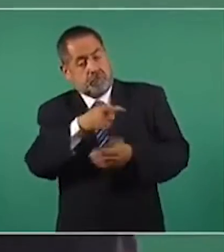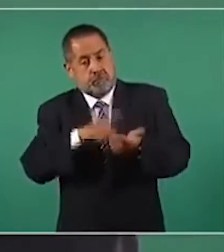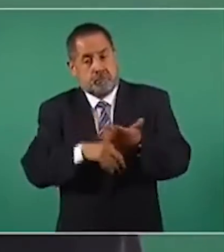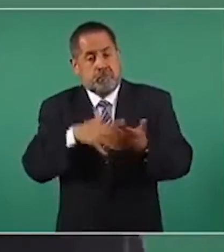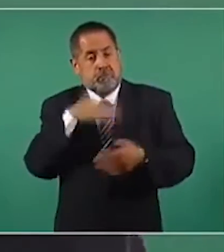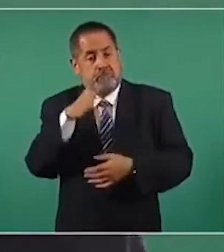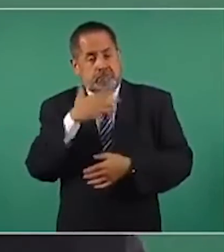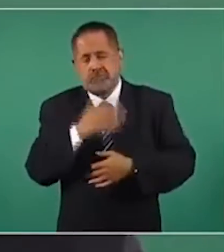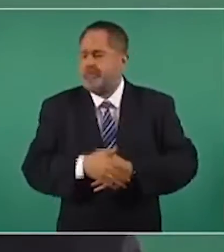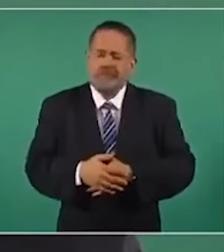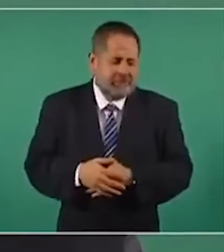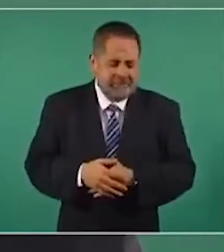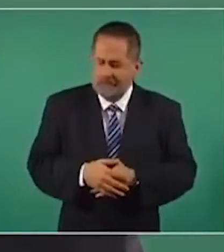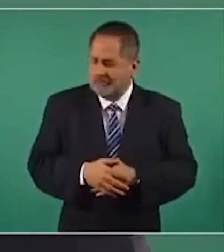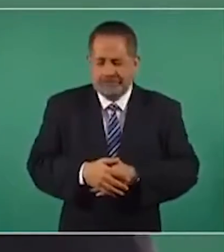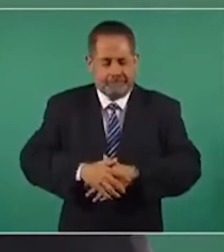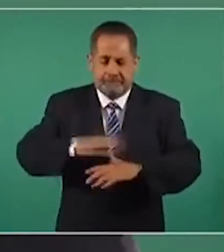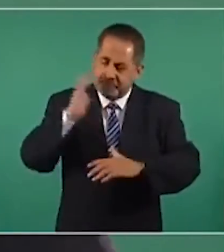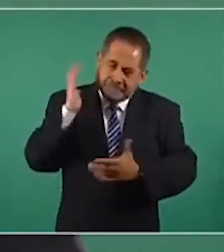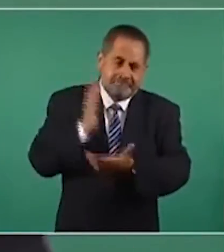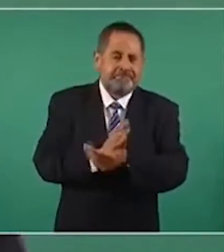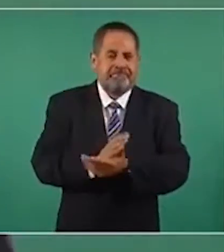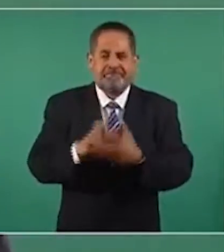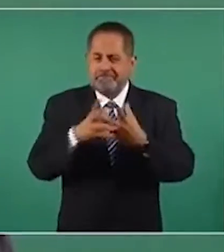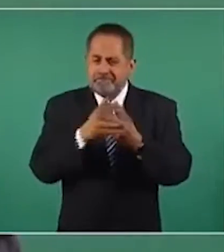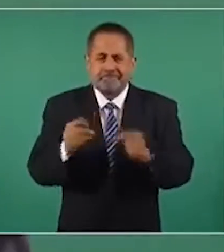Pues eso ya se terminó.